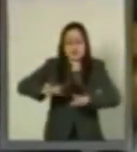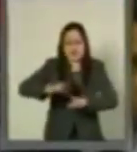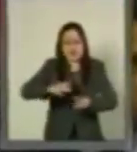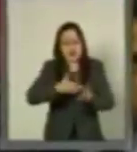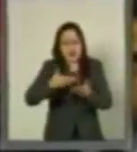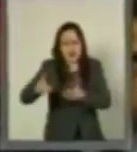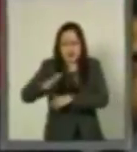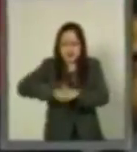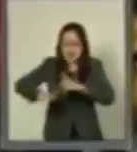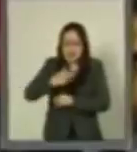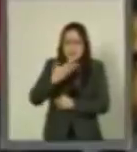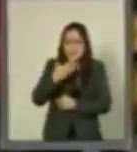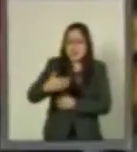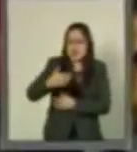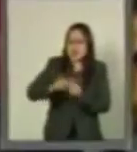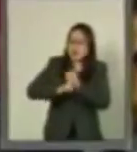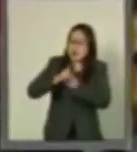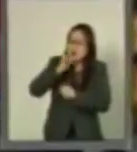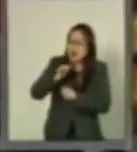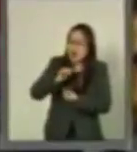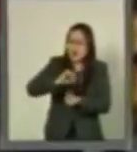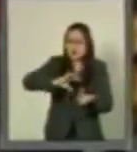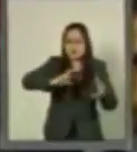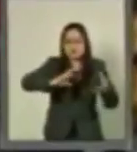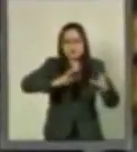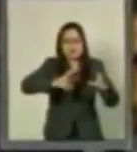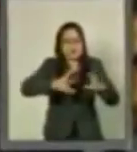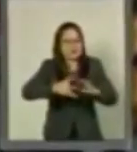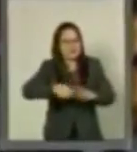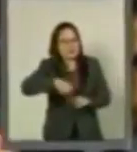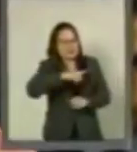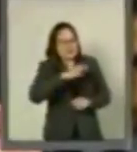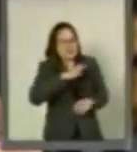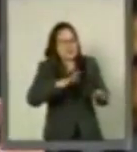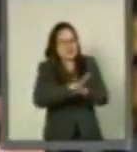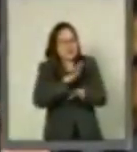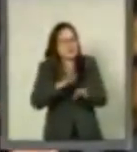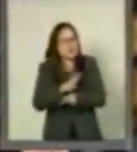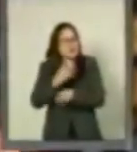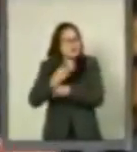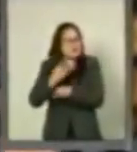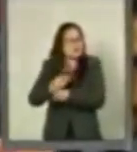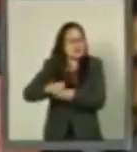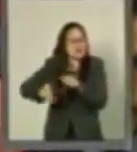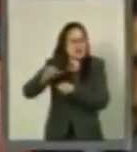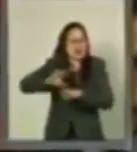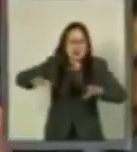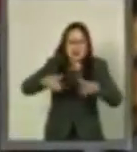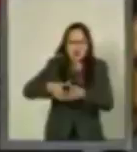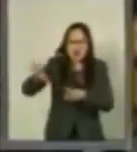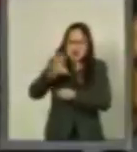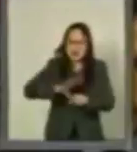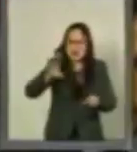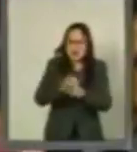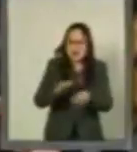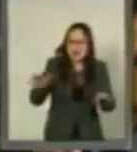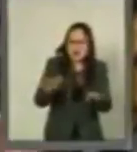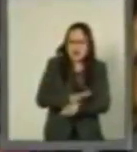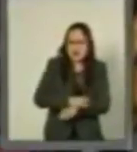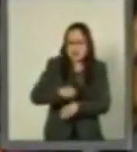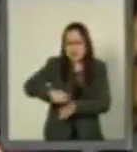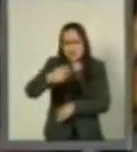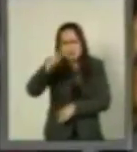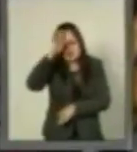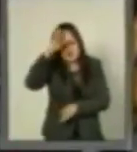favorable, empezó una descomposición en una modificación incluso integral que se hizo pensando